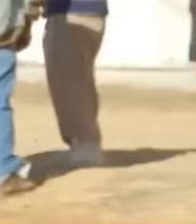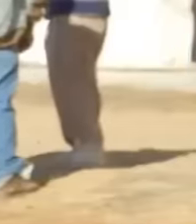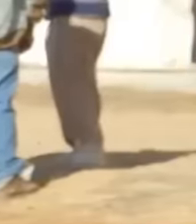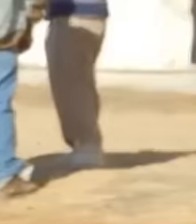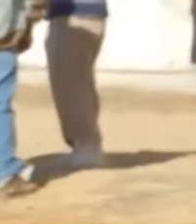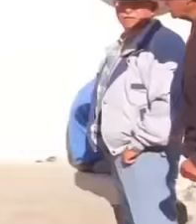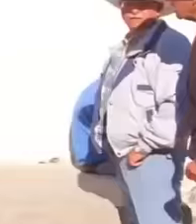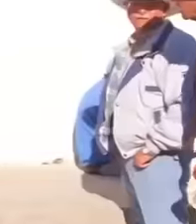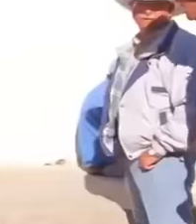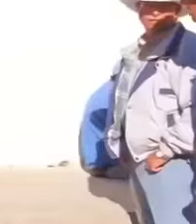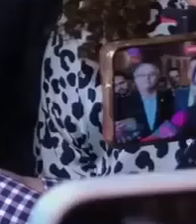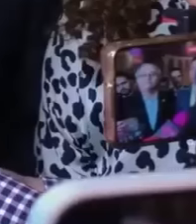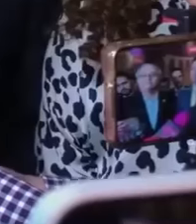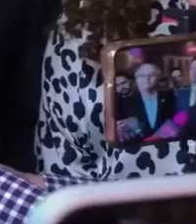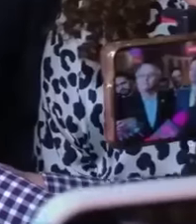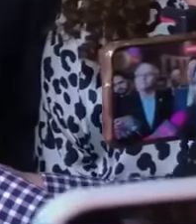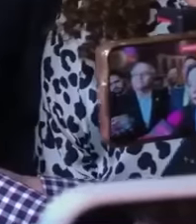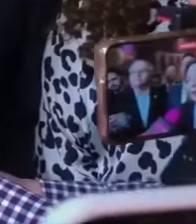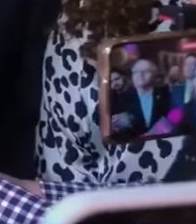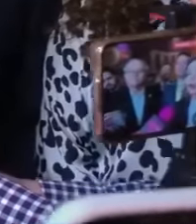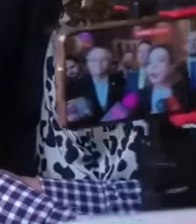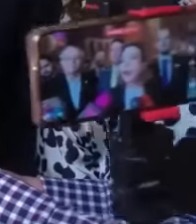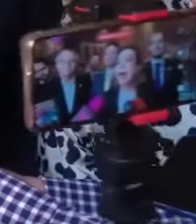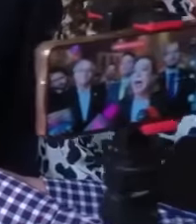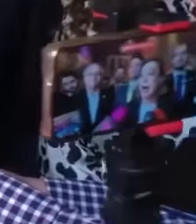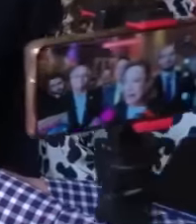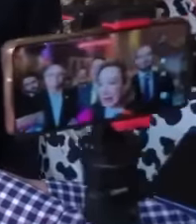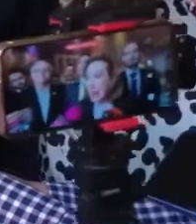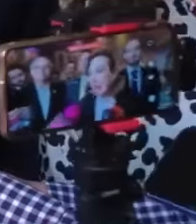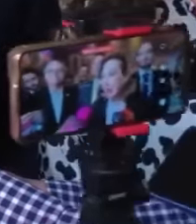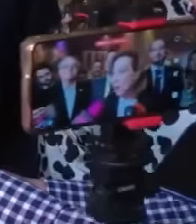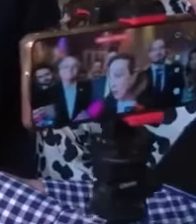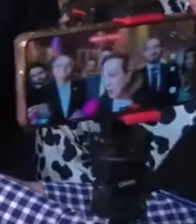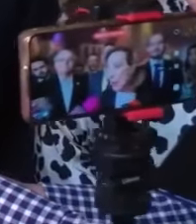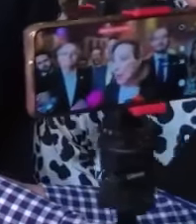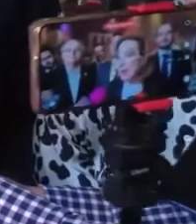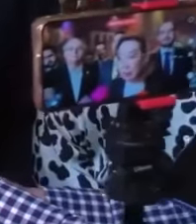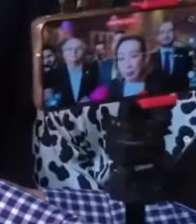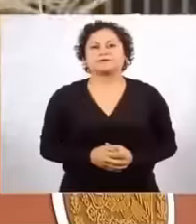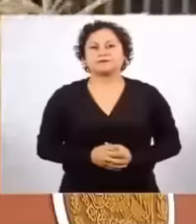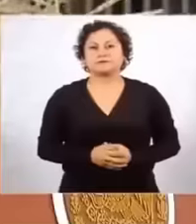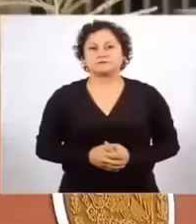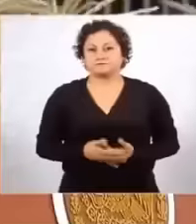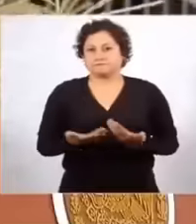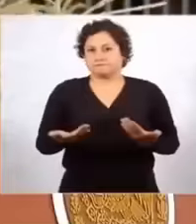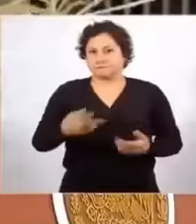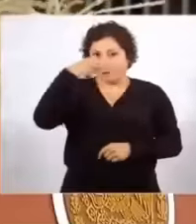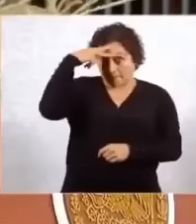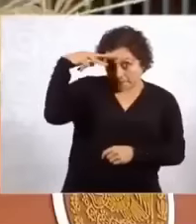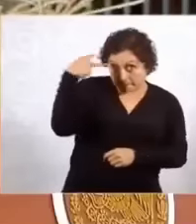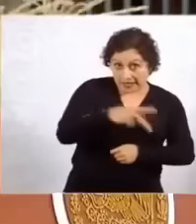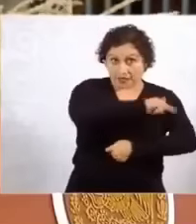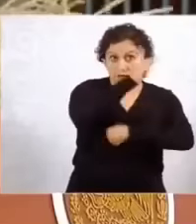mexicano. Y es por eso que todos estos políticos siguen enojados y ardidos porque la Cuarta Transformación gobierna